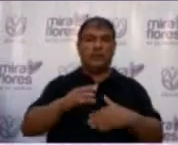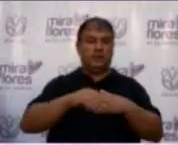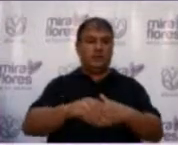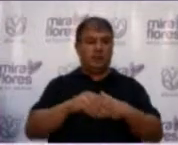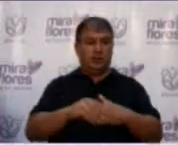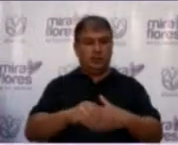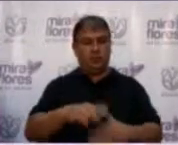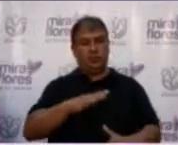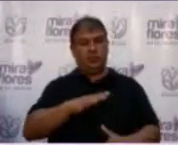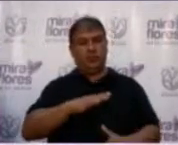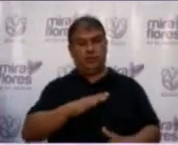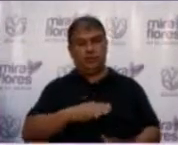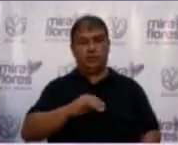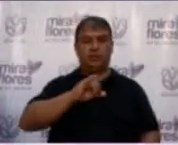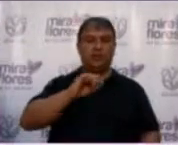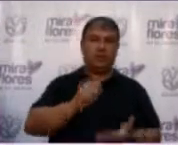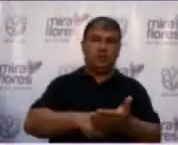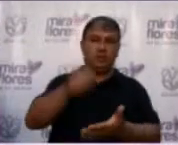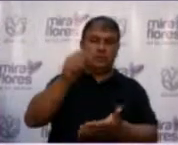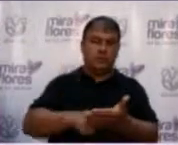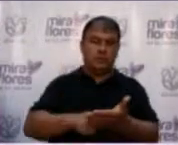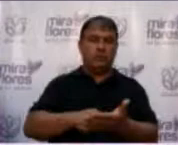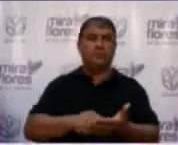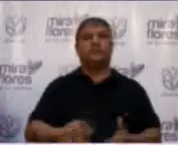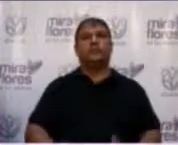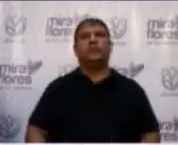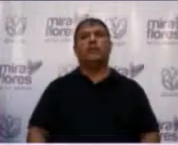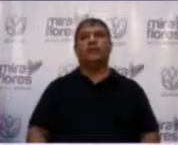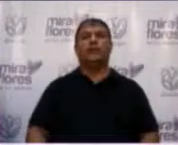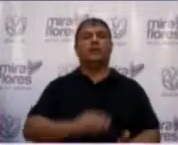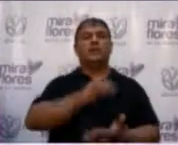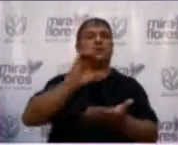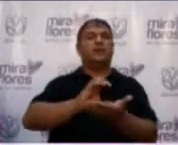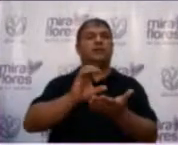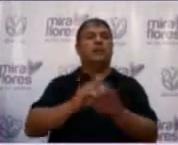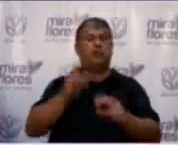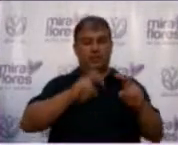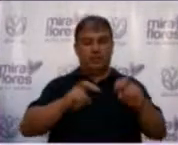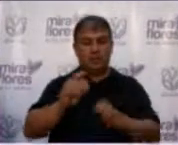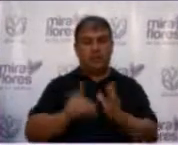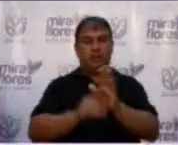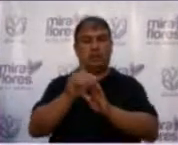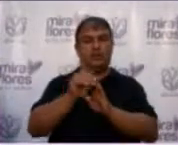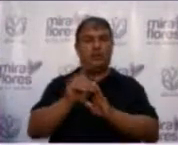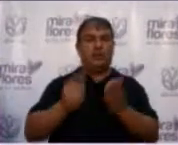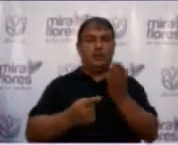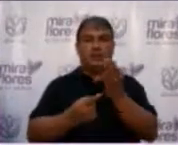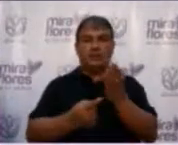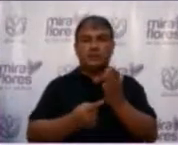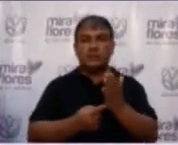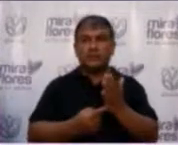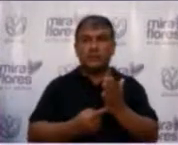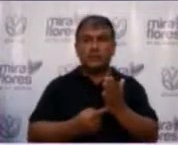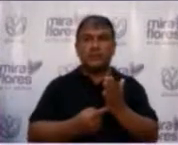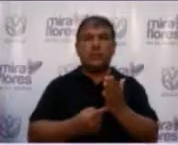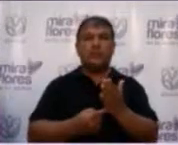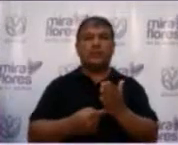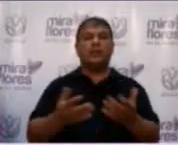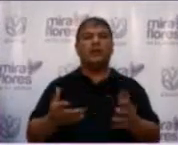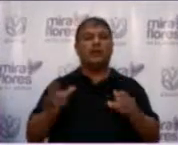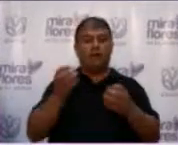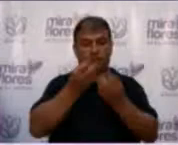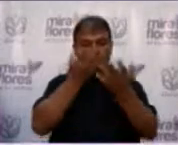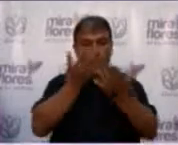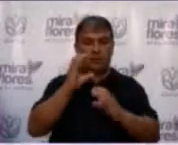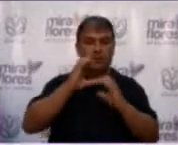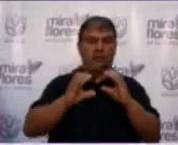Saludos cordiales, Yuli Cortés Bernal, profesional de proyectos, Centro de Investigación y Desarrollo en Tecnologías de la Información